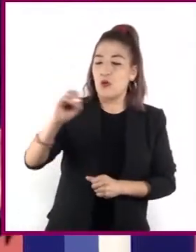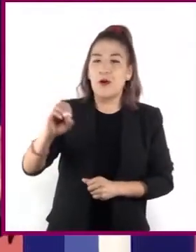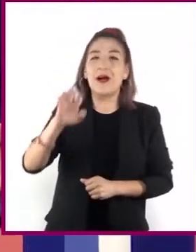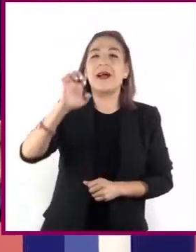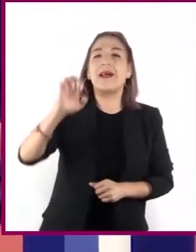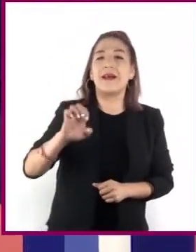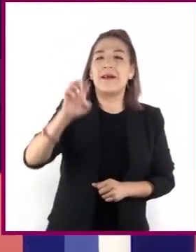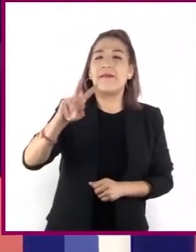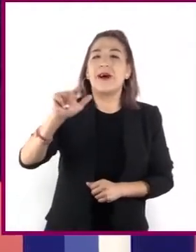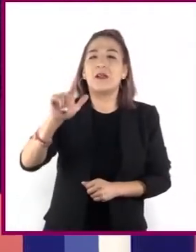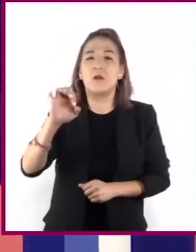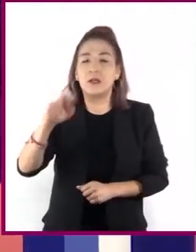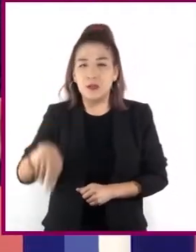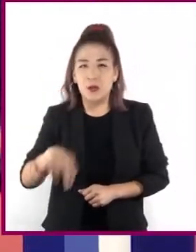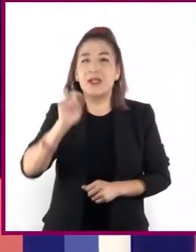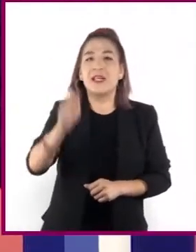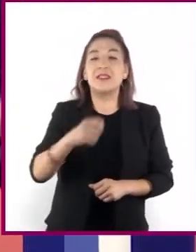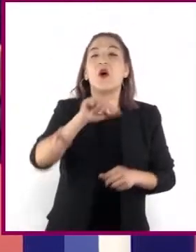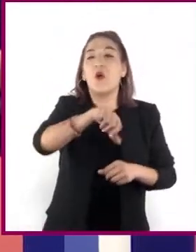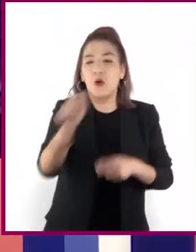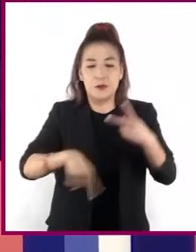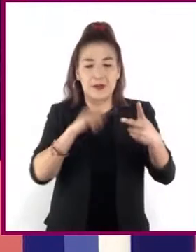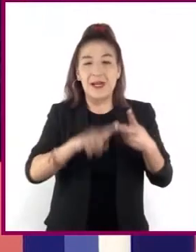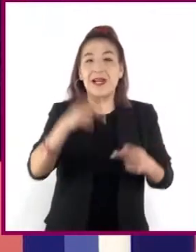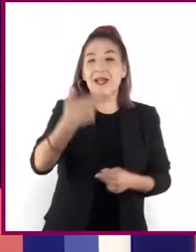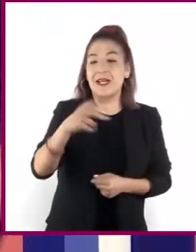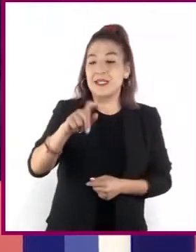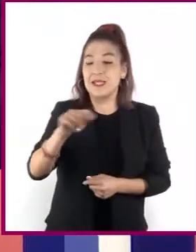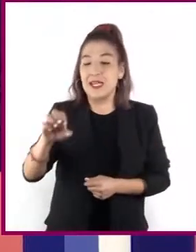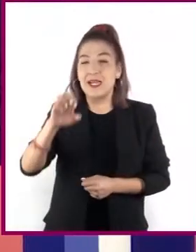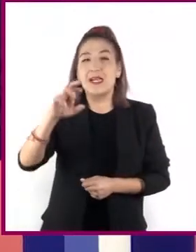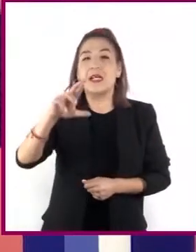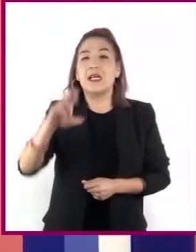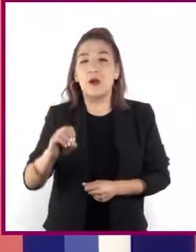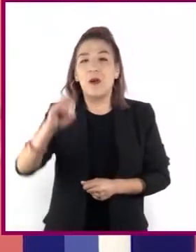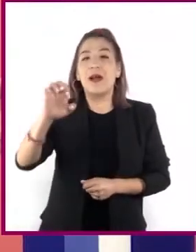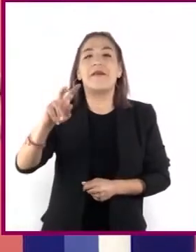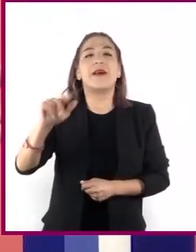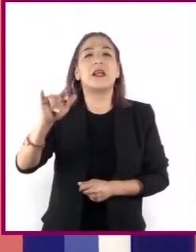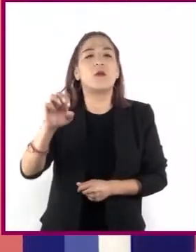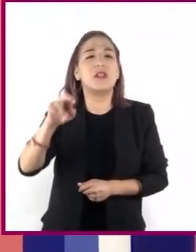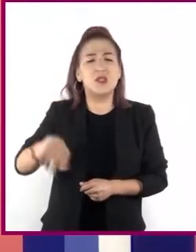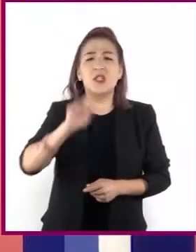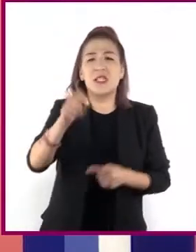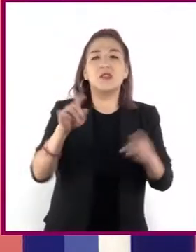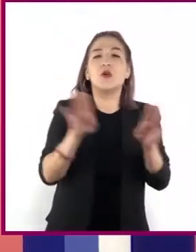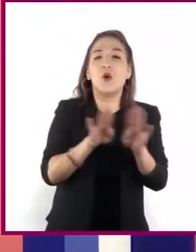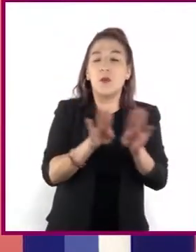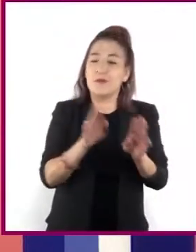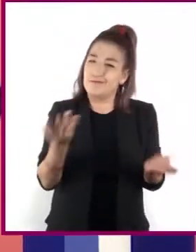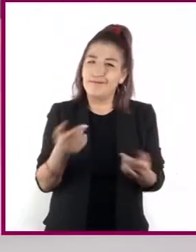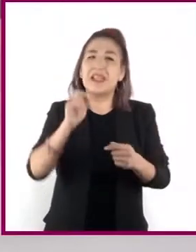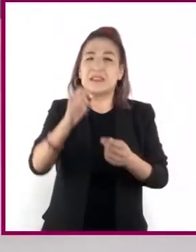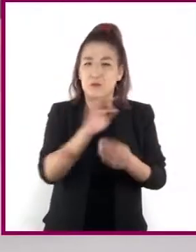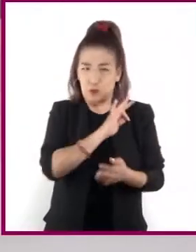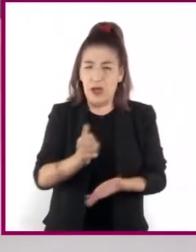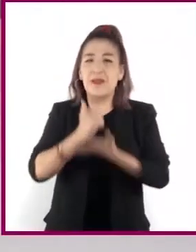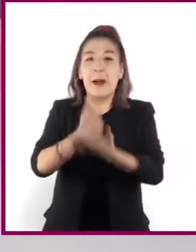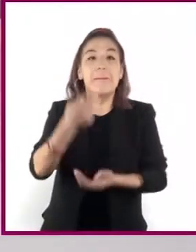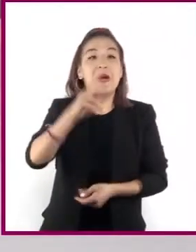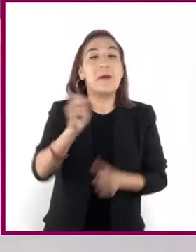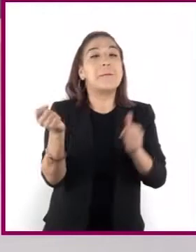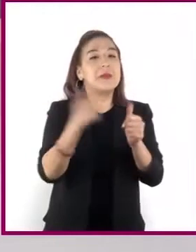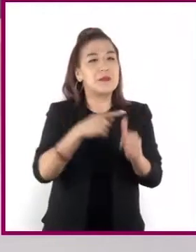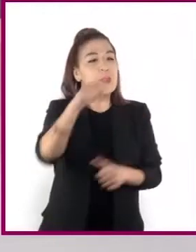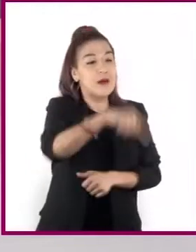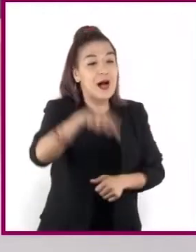heteroevaluación. Sin embargo, es importante que aprendan a autoevaluarse, ya que buscamos que nuestras alumnas y alumnos vayan